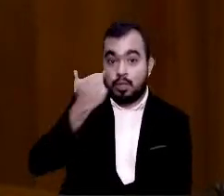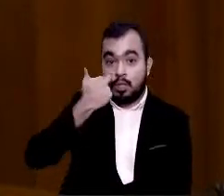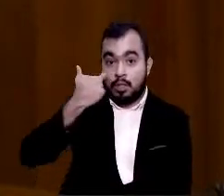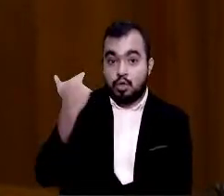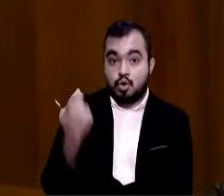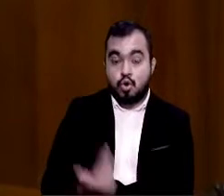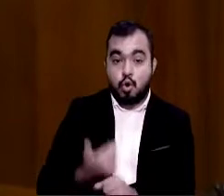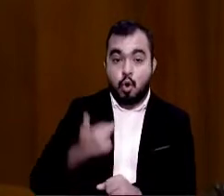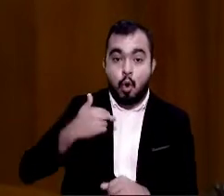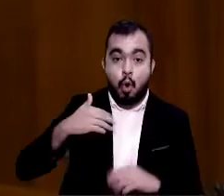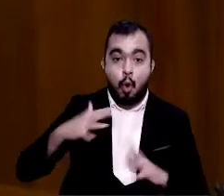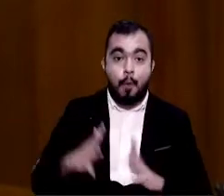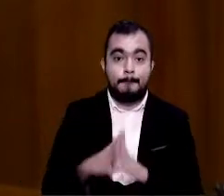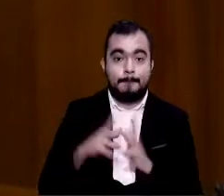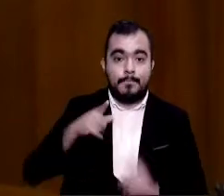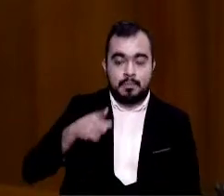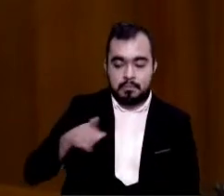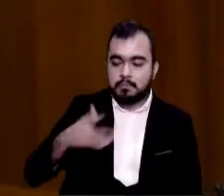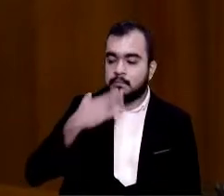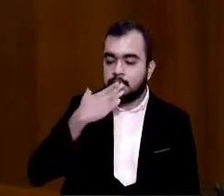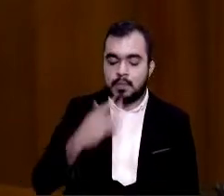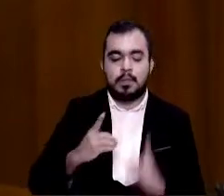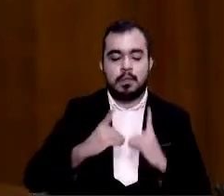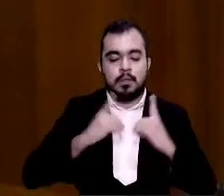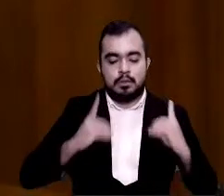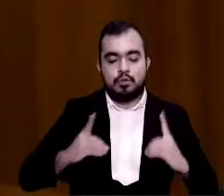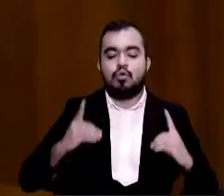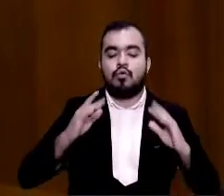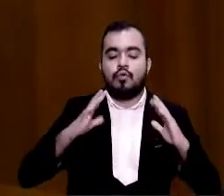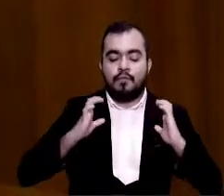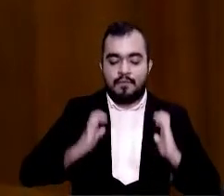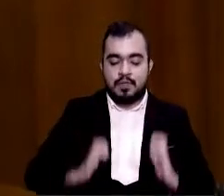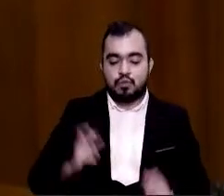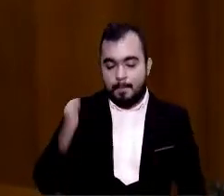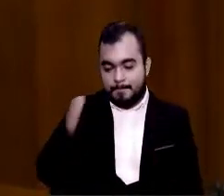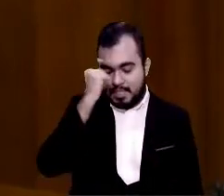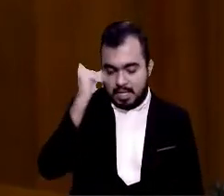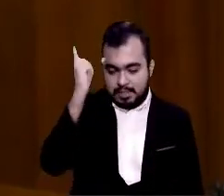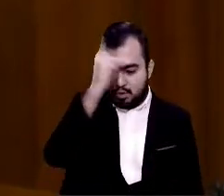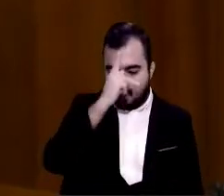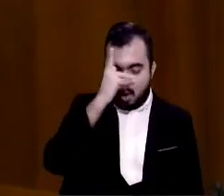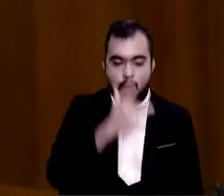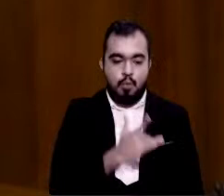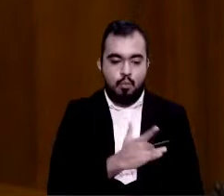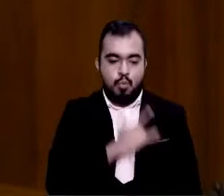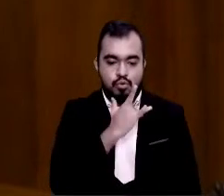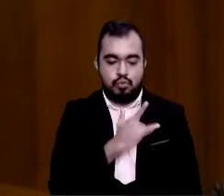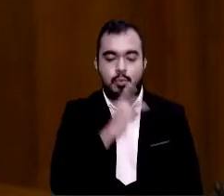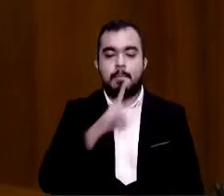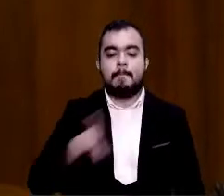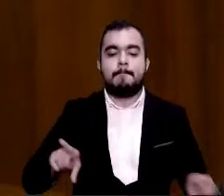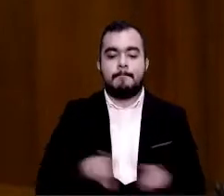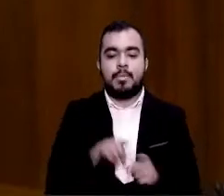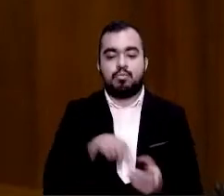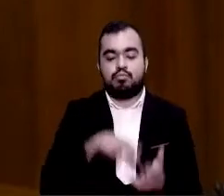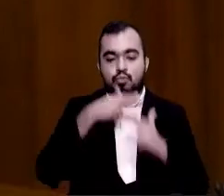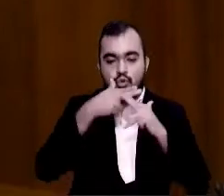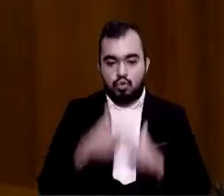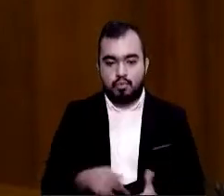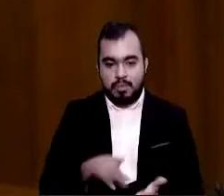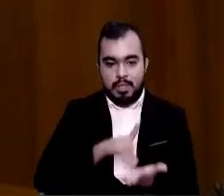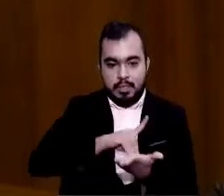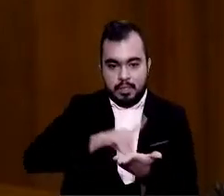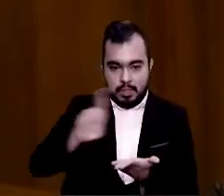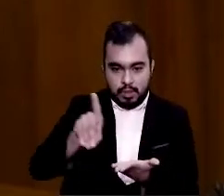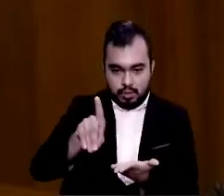competencias, deberán garantizar el sano desarrollo físico, mental, psicológico y emocional en cumplimiento de este derecho. No procede